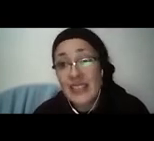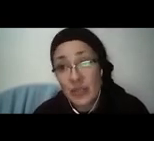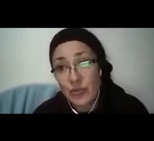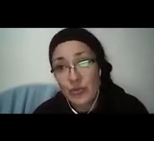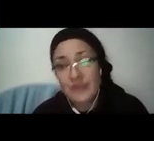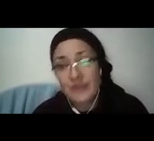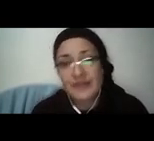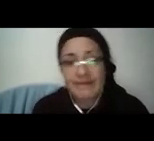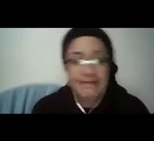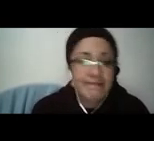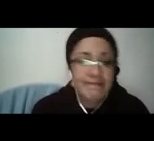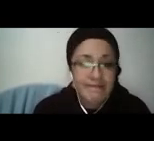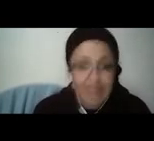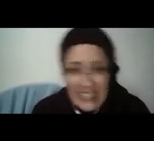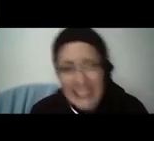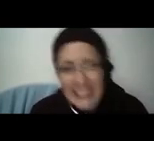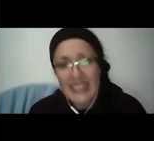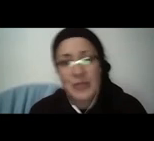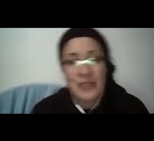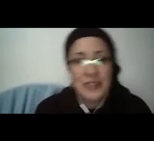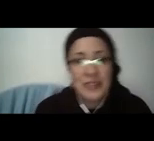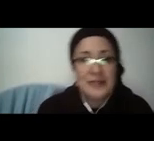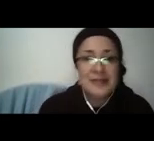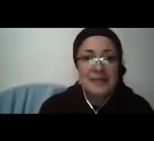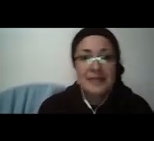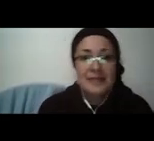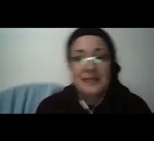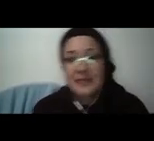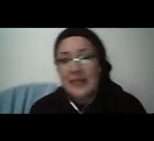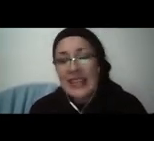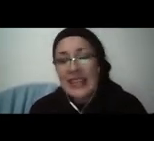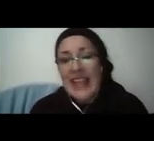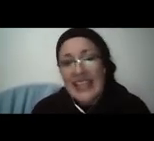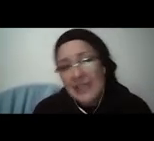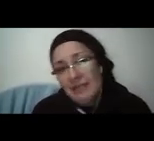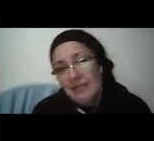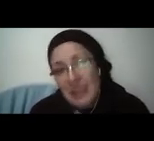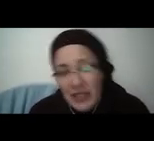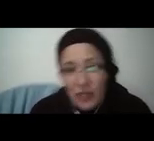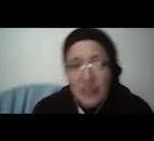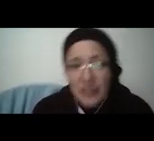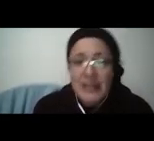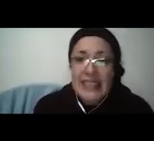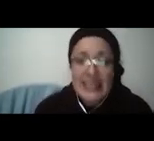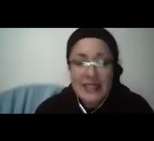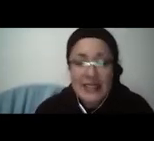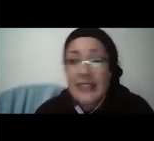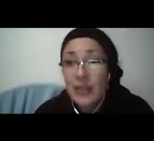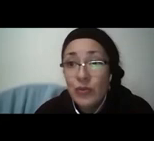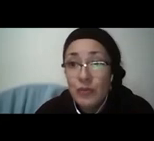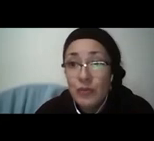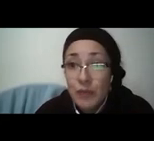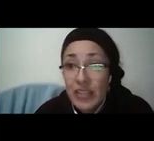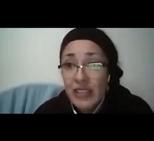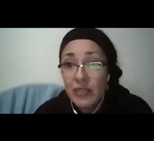horas de luz. Siguiente, por favor. Aquí les presento imágenes de